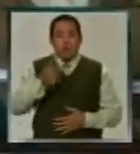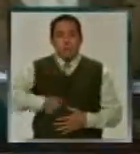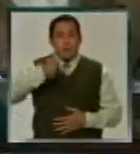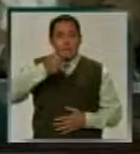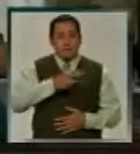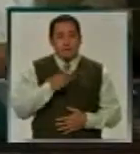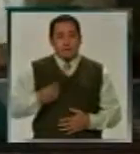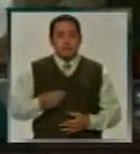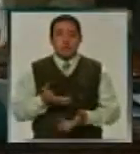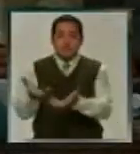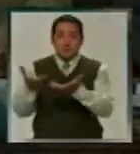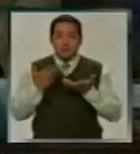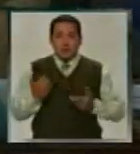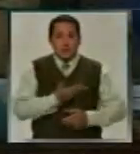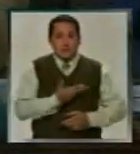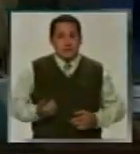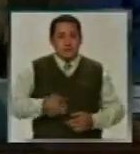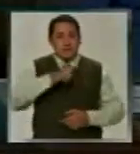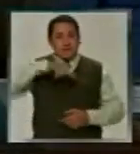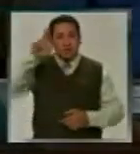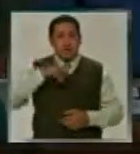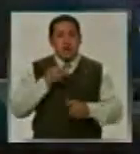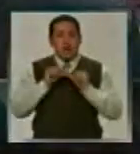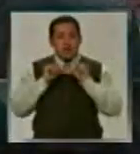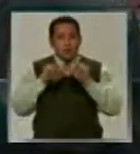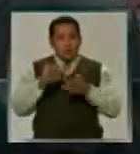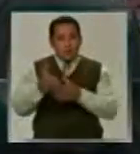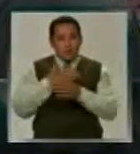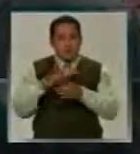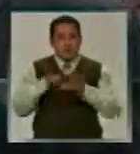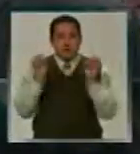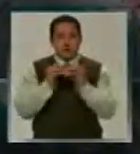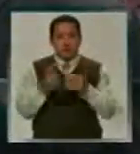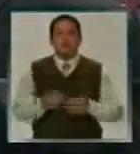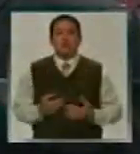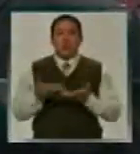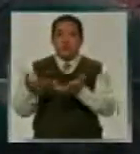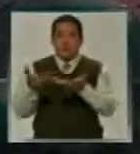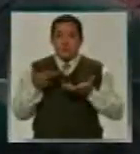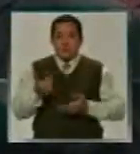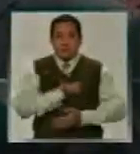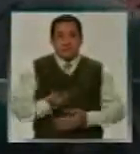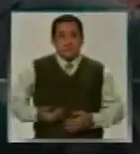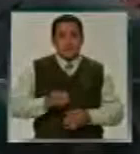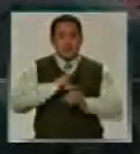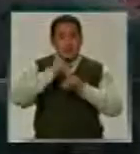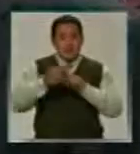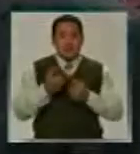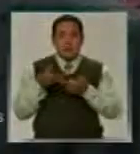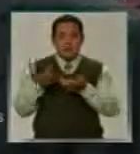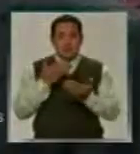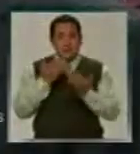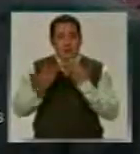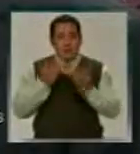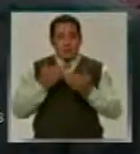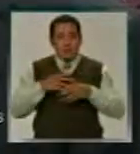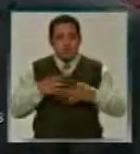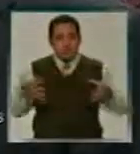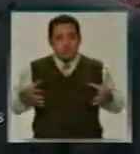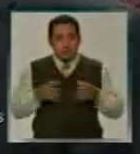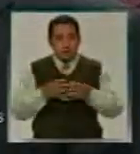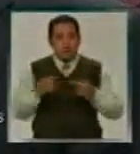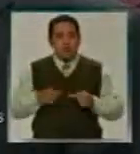presidente regional Gregorio Santos a participar en ella. Nosotros seguimos invitando al presidente regional a que pueda dialogar con nosotros.